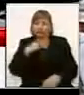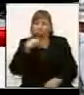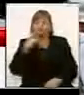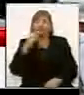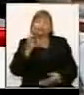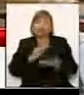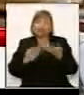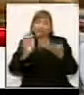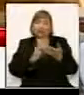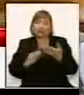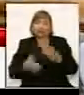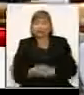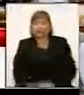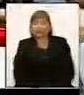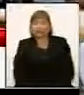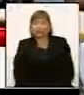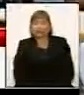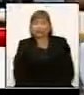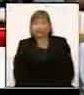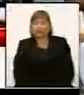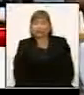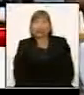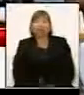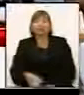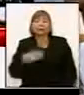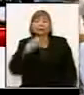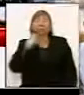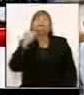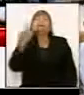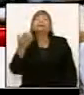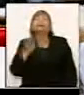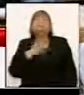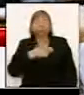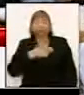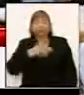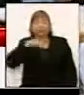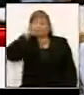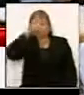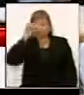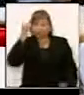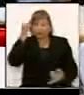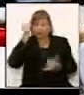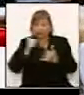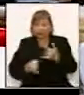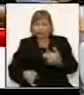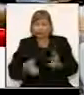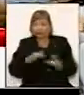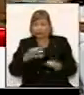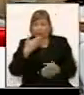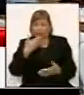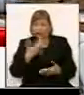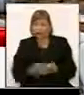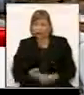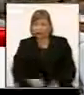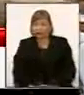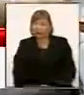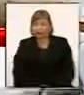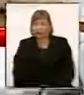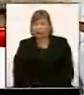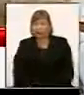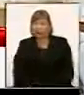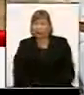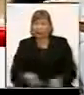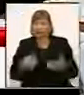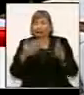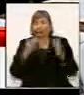la voz, señora, porque yo seguiré levantando la voz por mi patria hasta las últimas consecuencias. Gracias. Le agradecemos